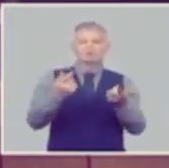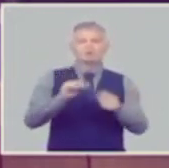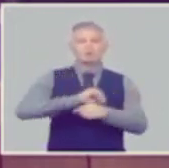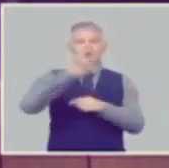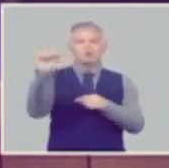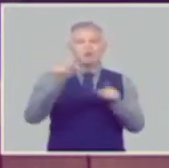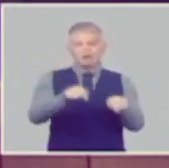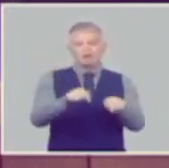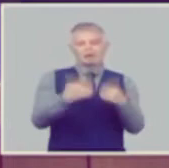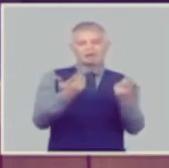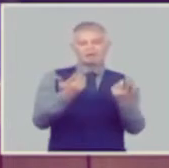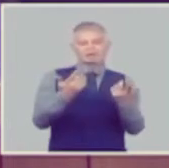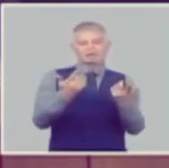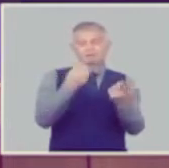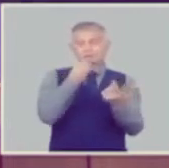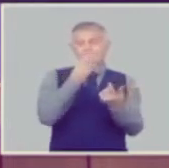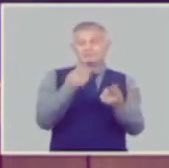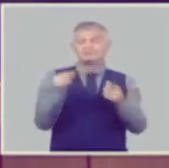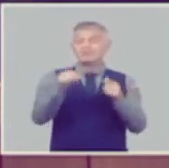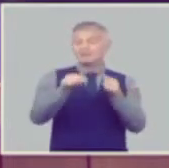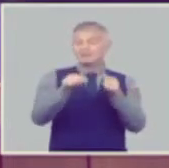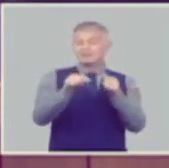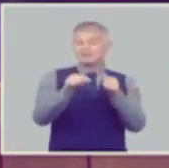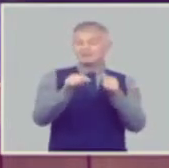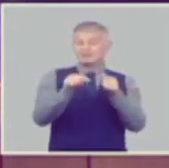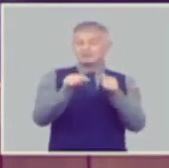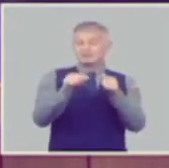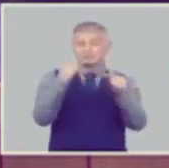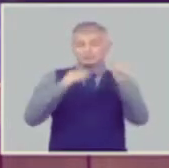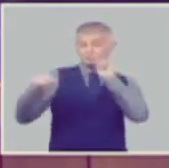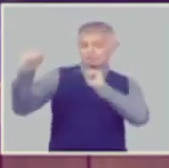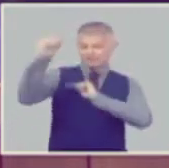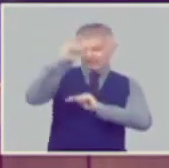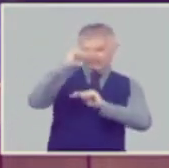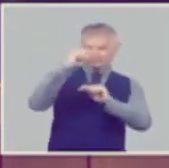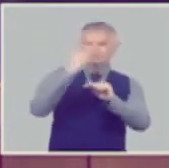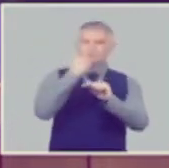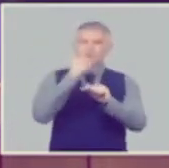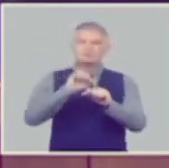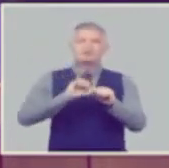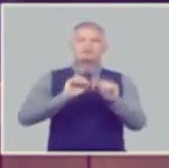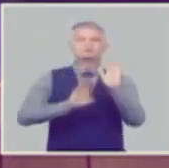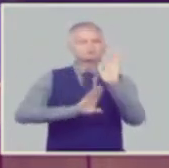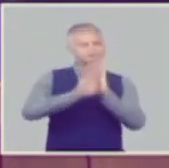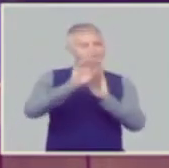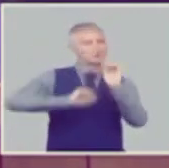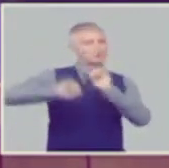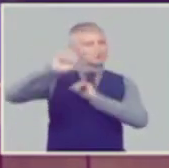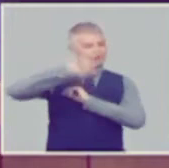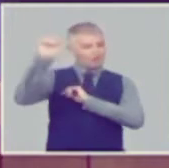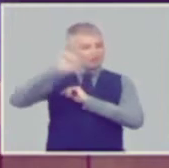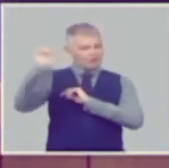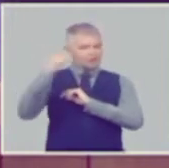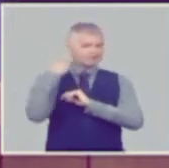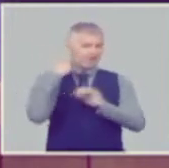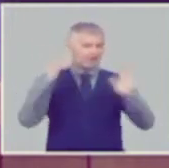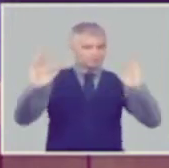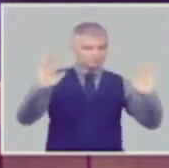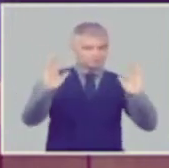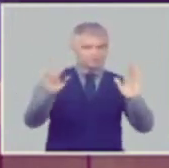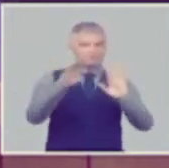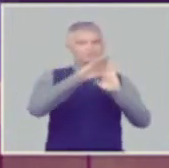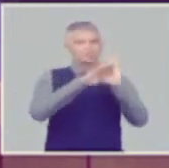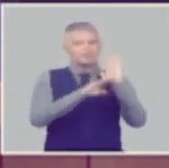nacional. Esas prioridades conectan con algunos avances logrados durante este año difícil, como los programas de